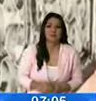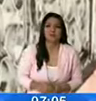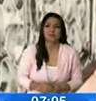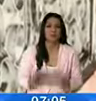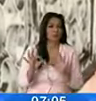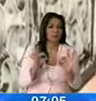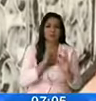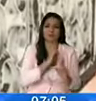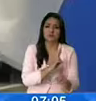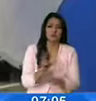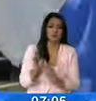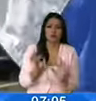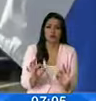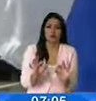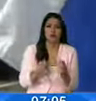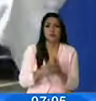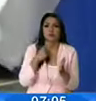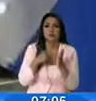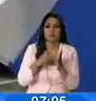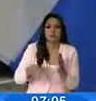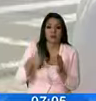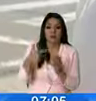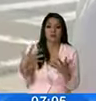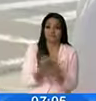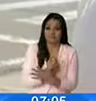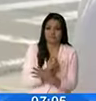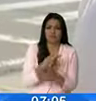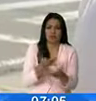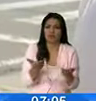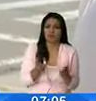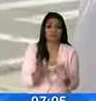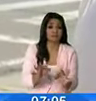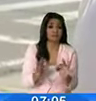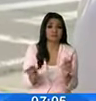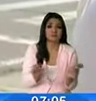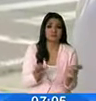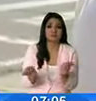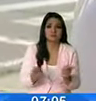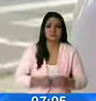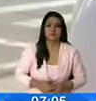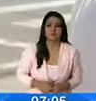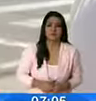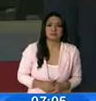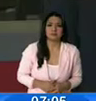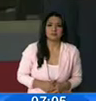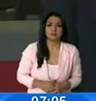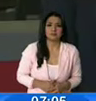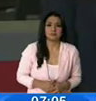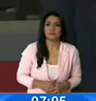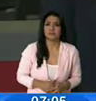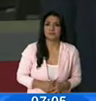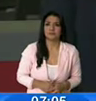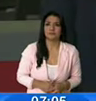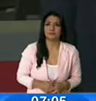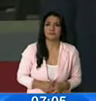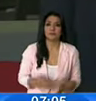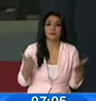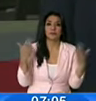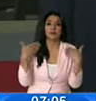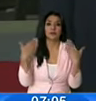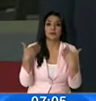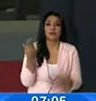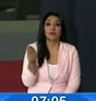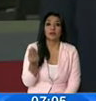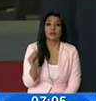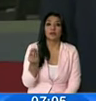excelentes resultados, como decomisos de armas de fuego. Informó Jorge Escobar. Y en Guayaquil, los jóvenes